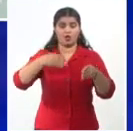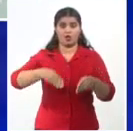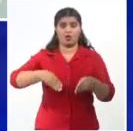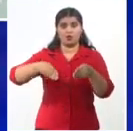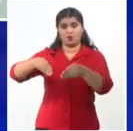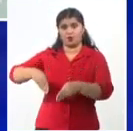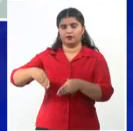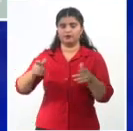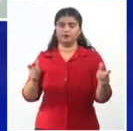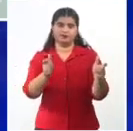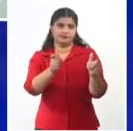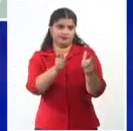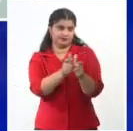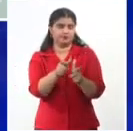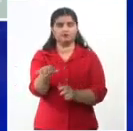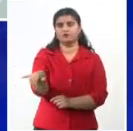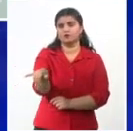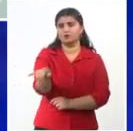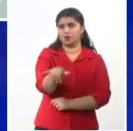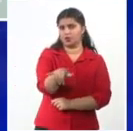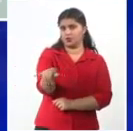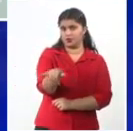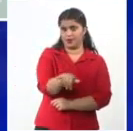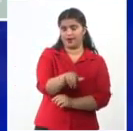casos. En resumen,